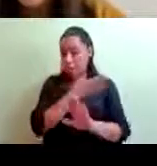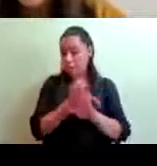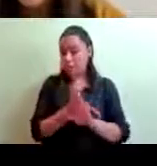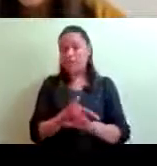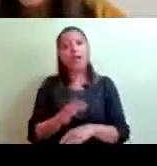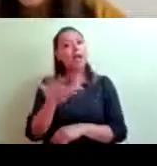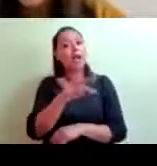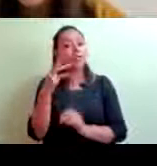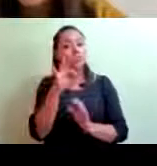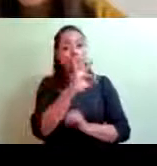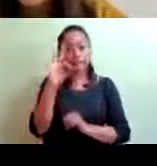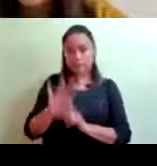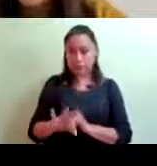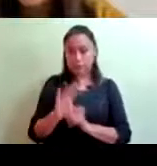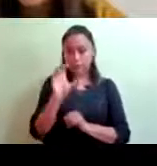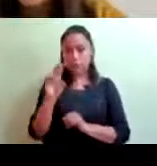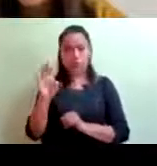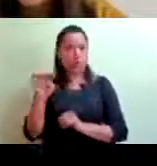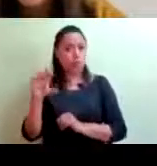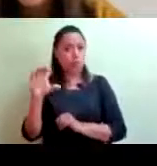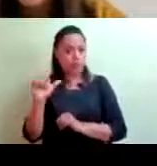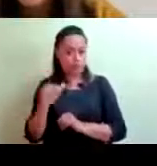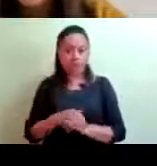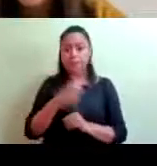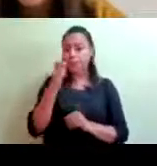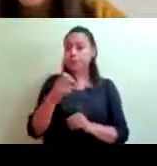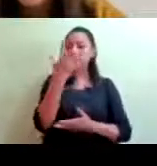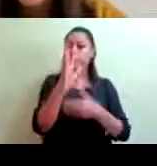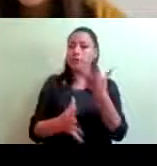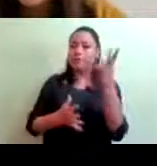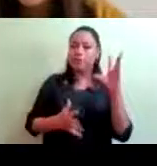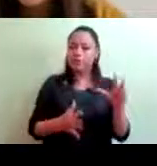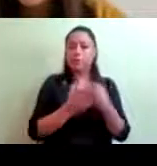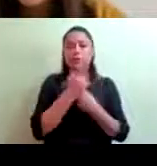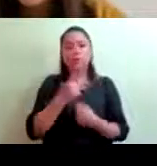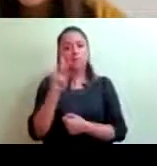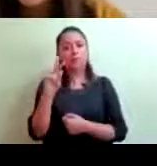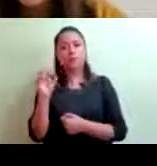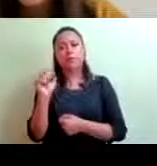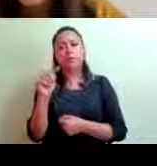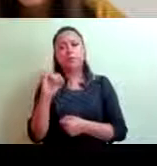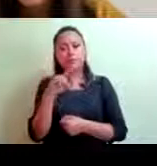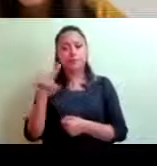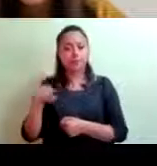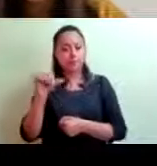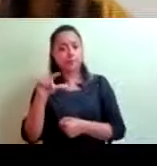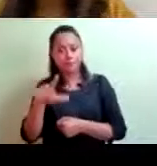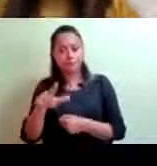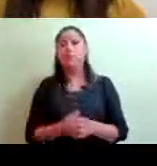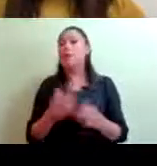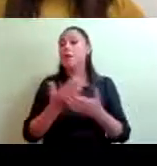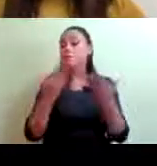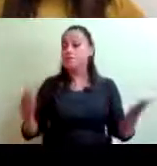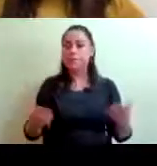superficie de su cuenca, que resulta ser bosque perturbado por pastizal inducido. La erosión hídrica, la falta de prevención de